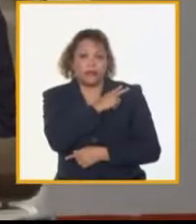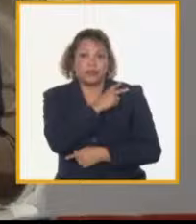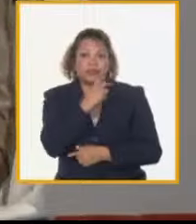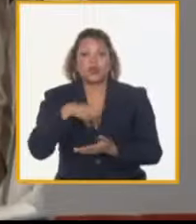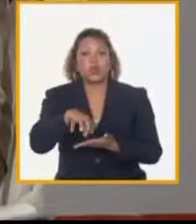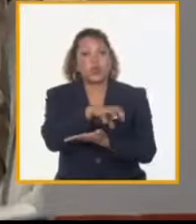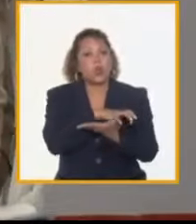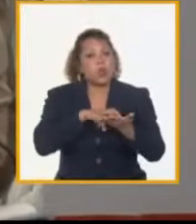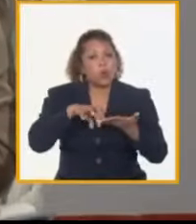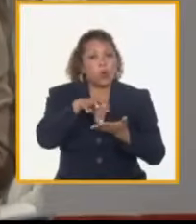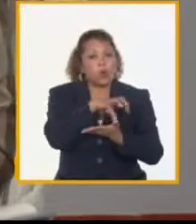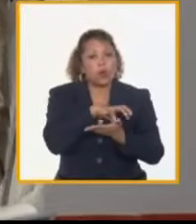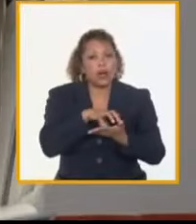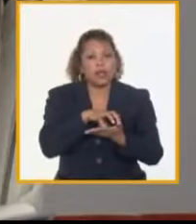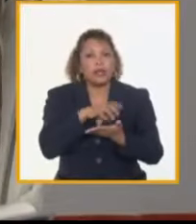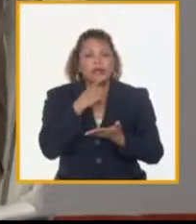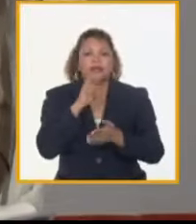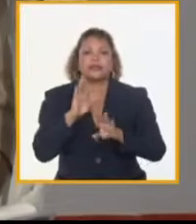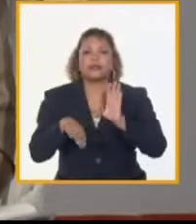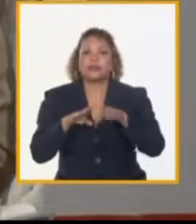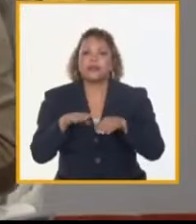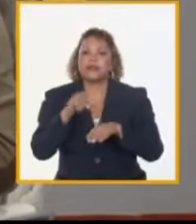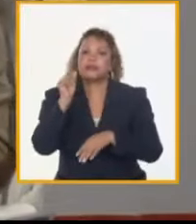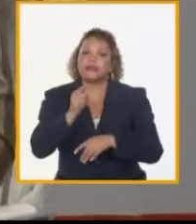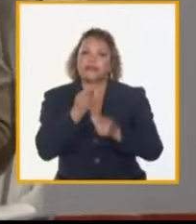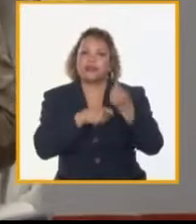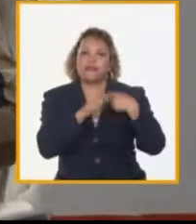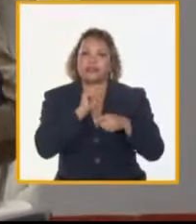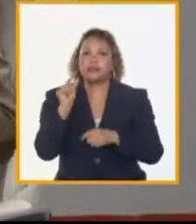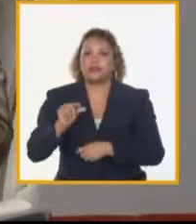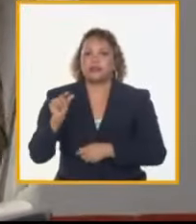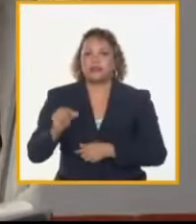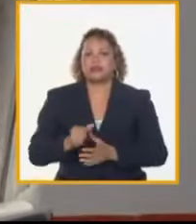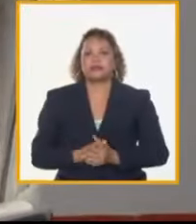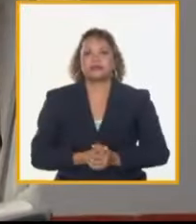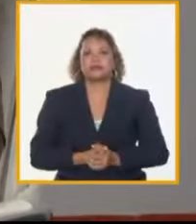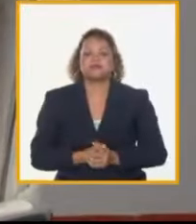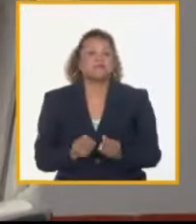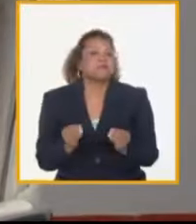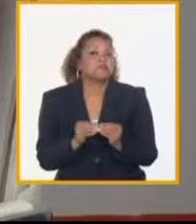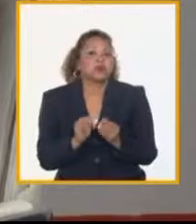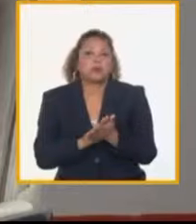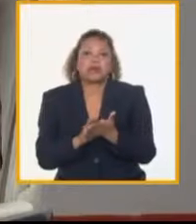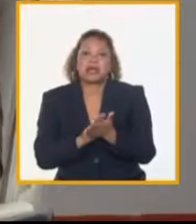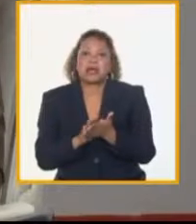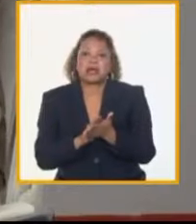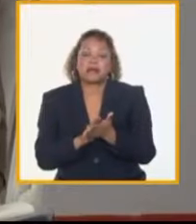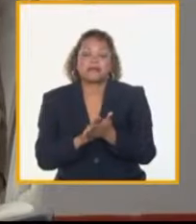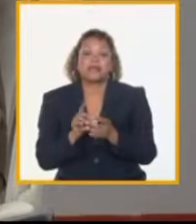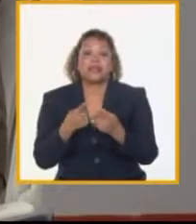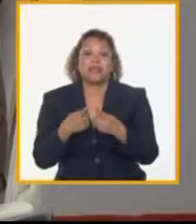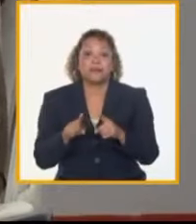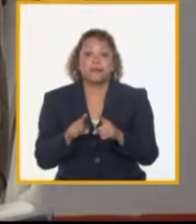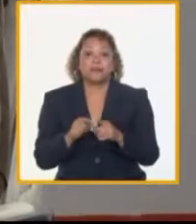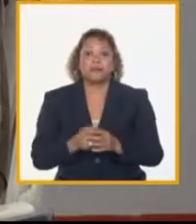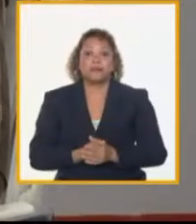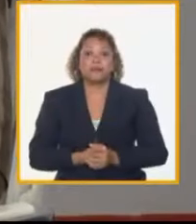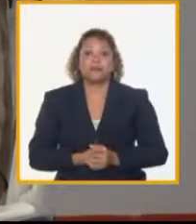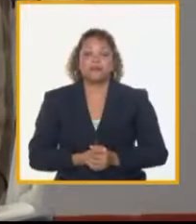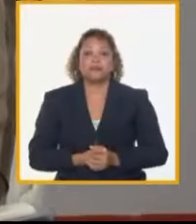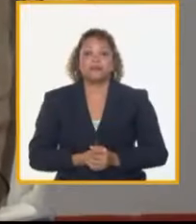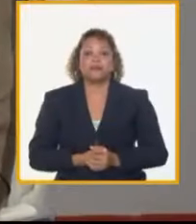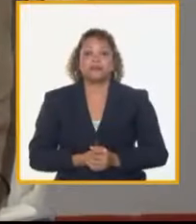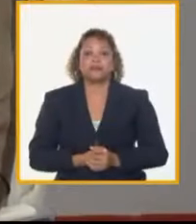locales, según la cantidad de gestores en este caso. No tiene nada que ver con lo que absolutamente no tiene nada que ver. El que